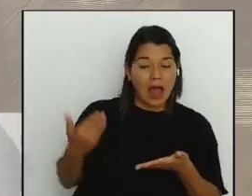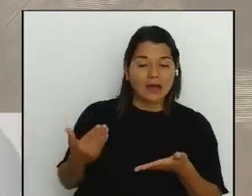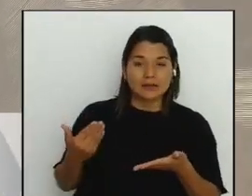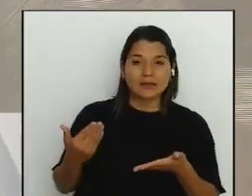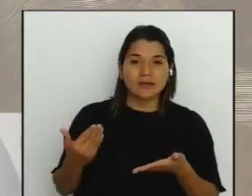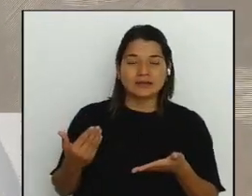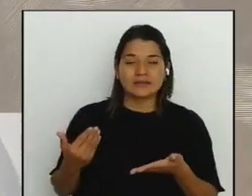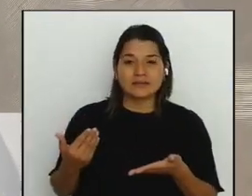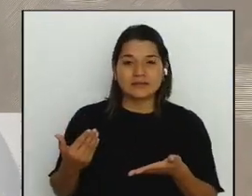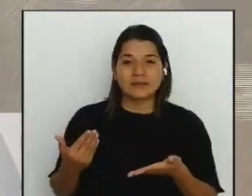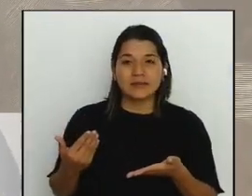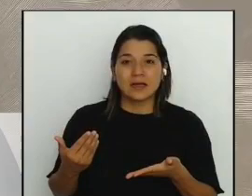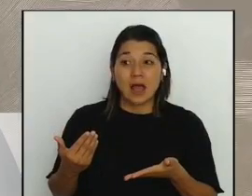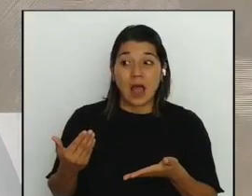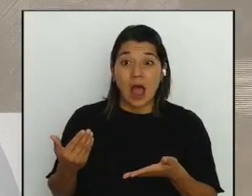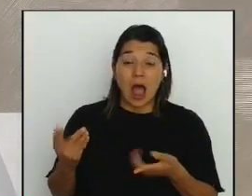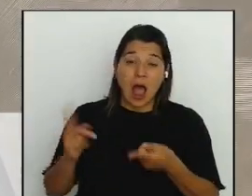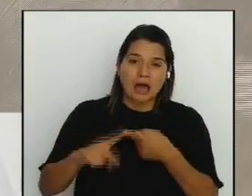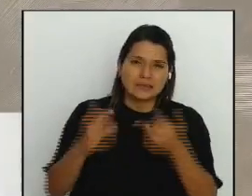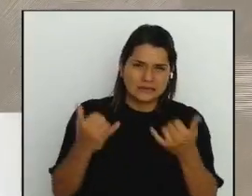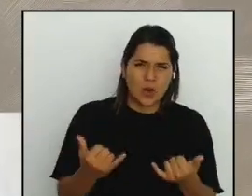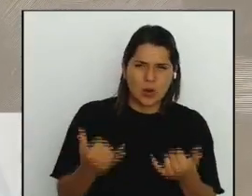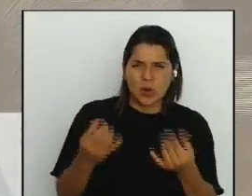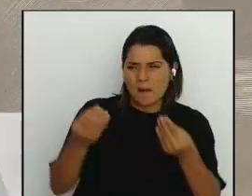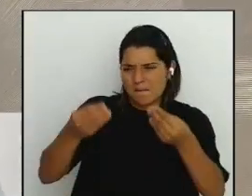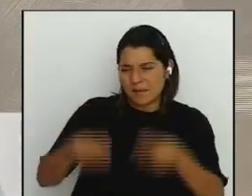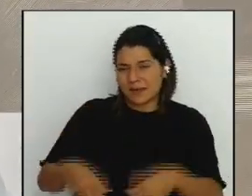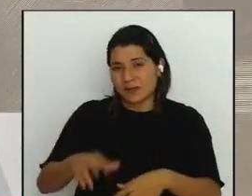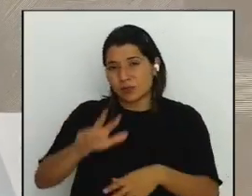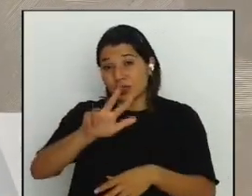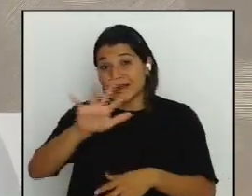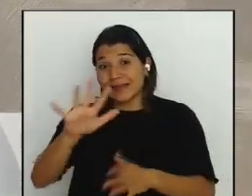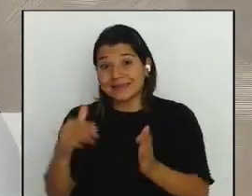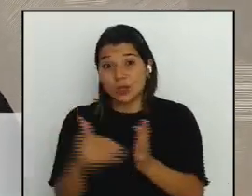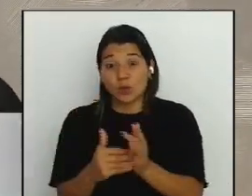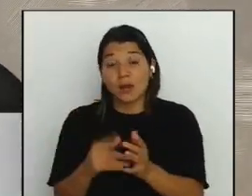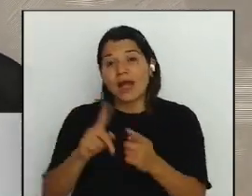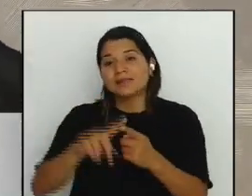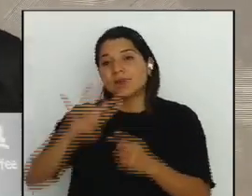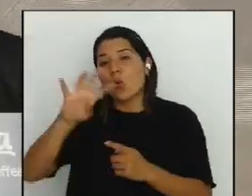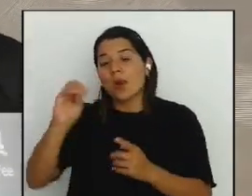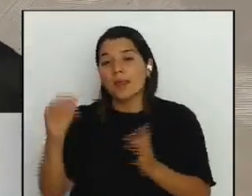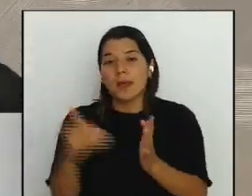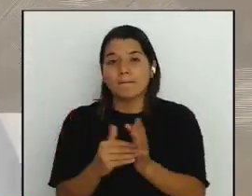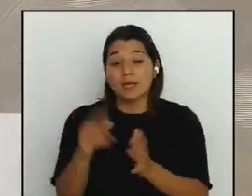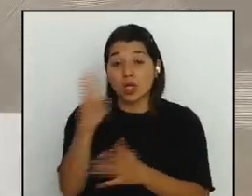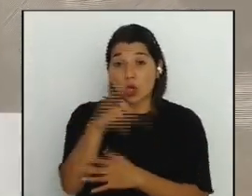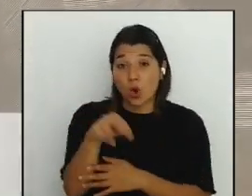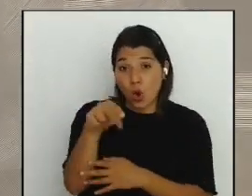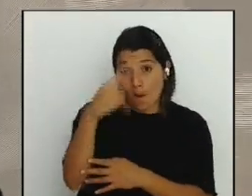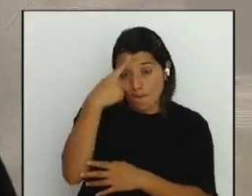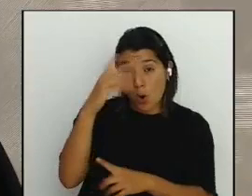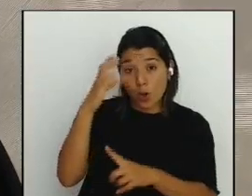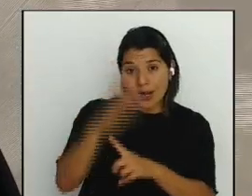antes, ahora estamos dejando de percibir alrededor de 35 mil a 40 mil colones por quintal de café exportado.